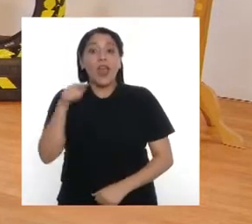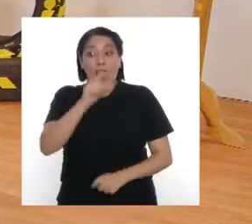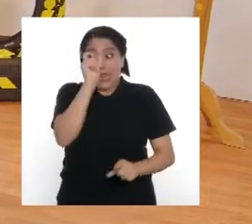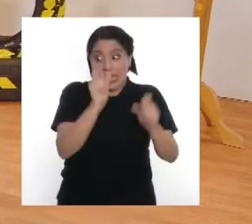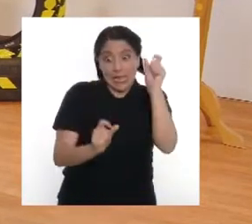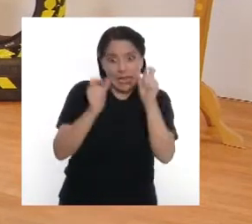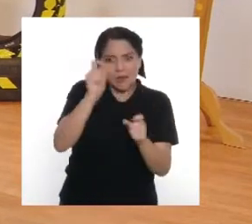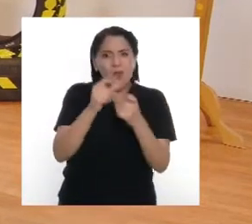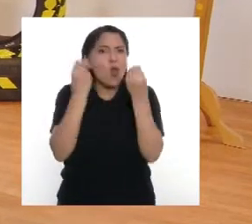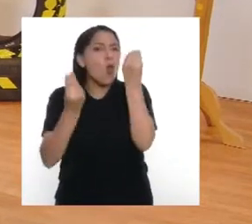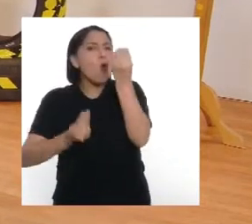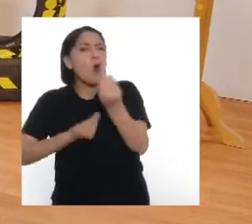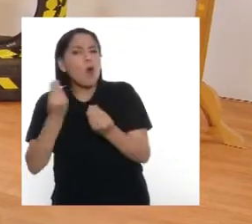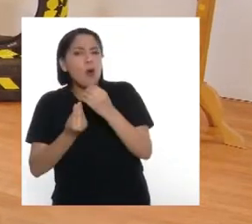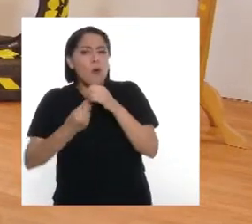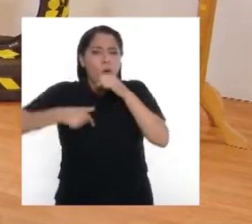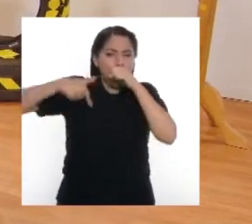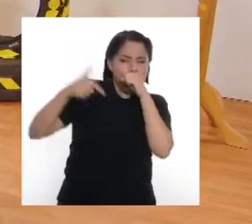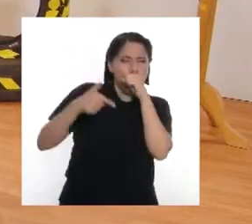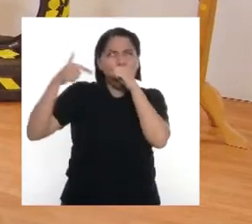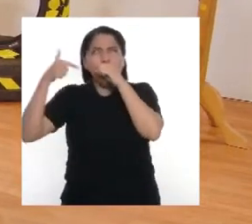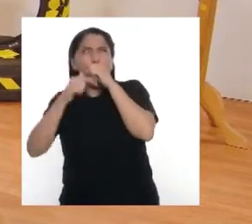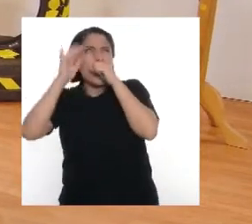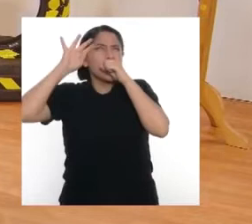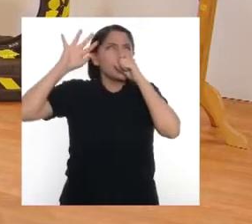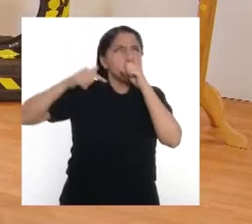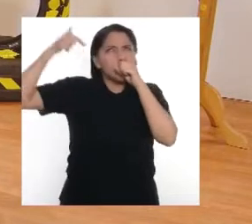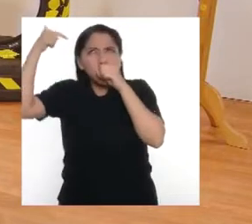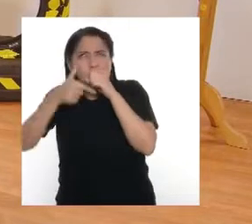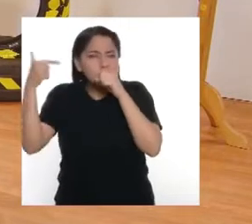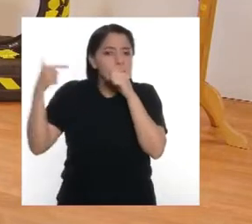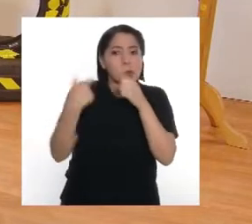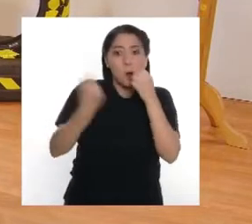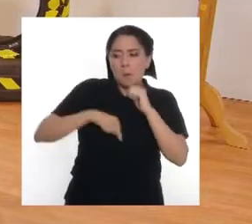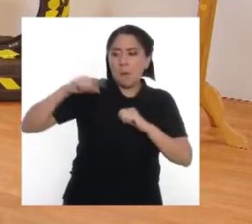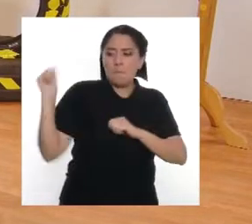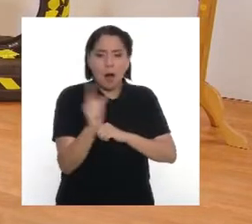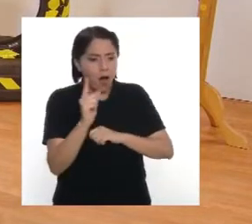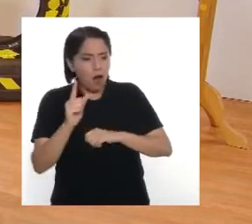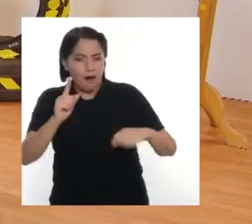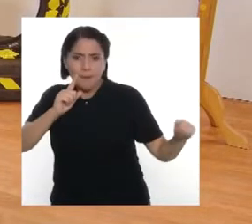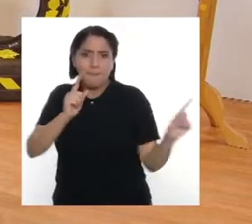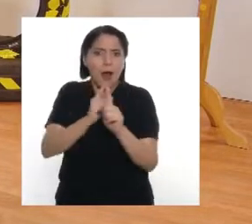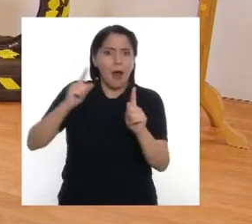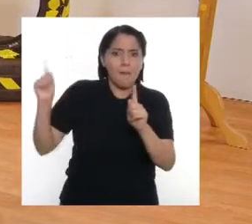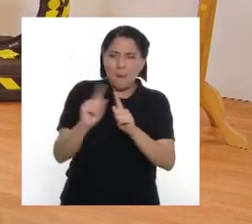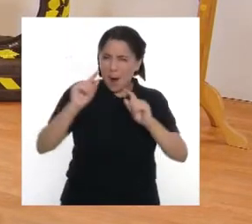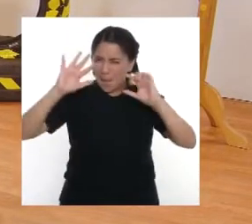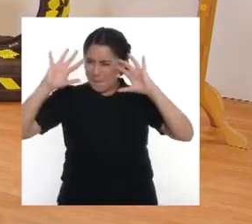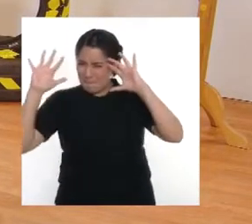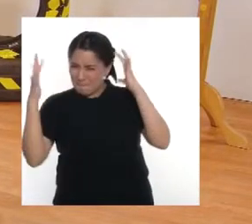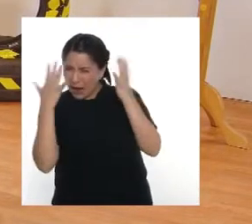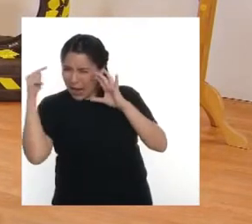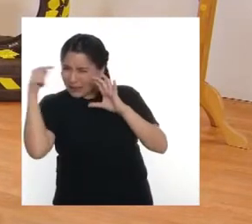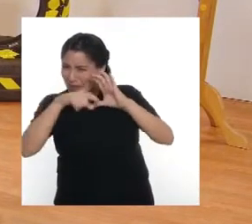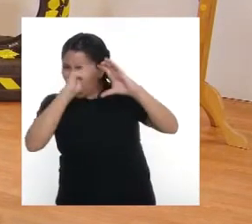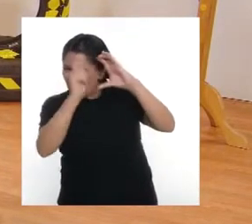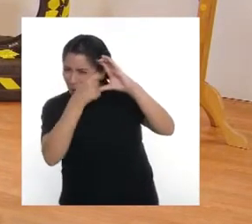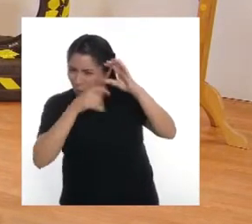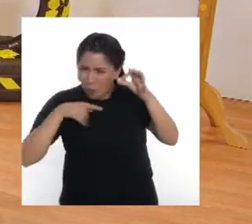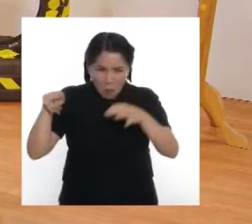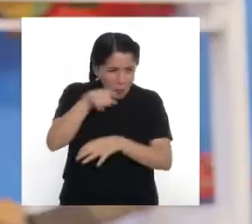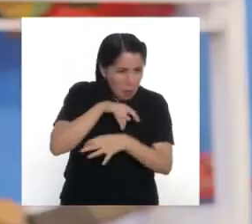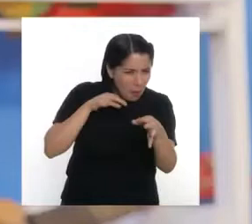Los participantes tienen que improvisar sus rimas y también es por turnos. Se parece mucho a lo que me contaron que pasaba en el